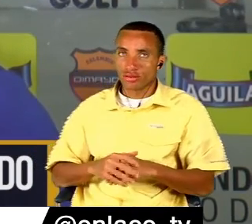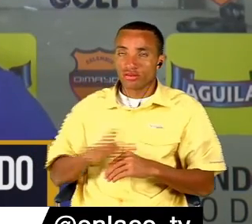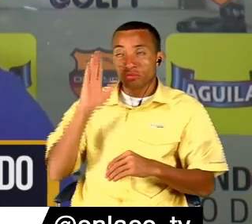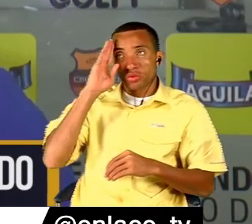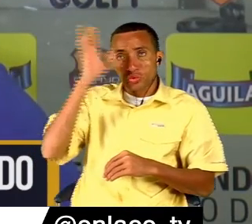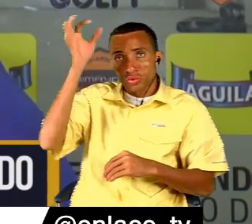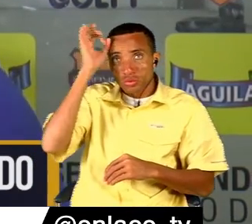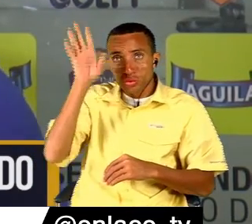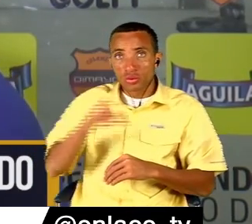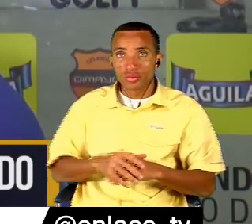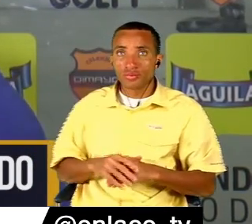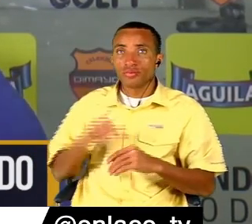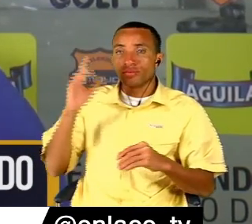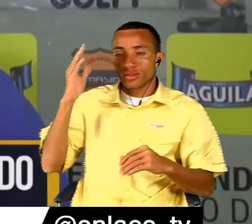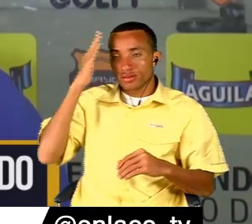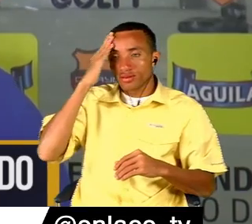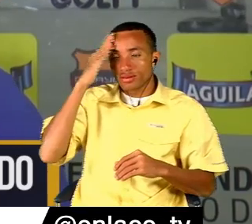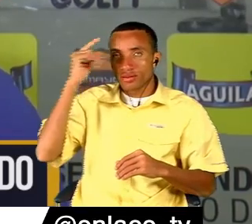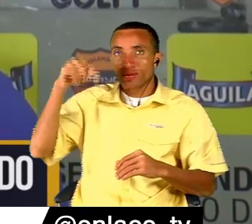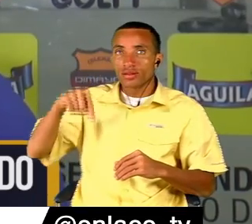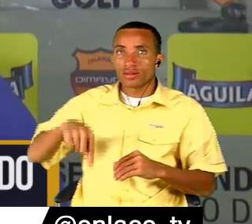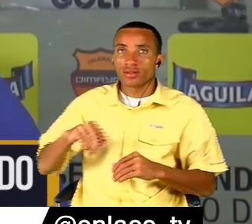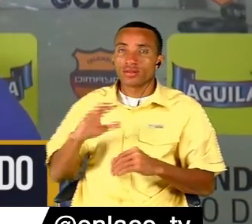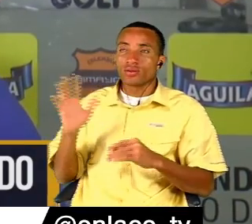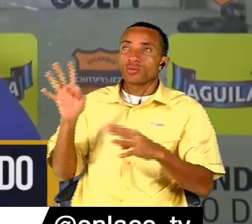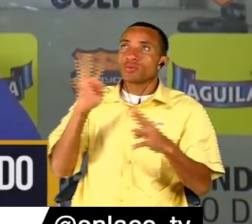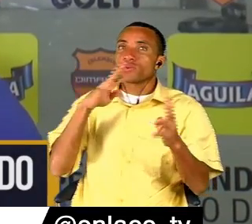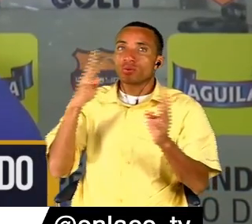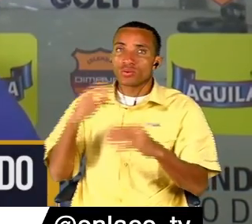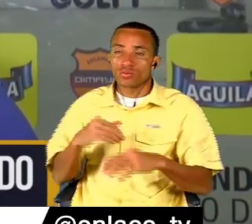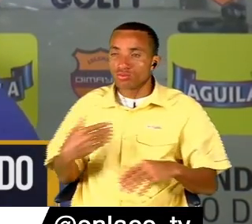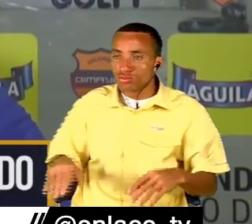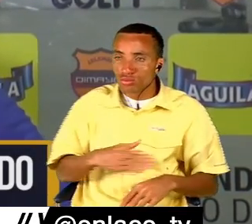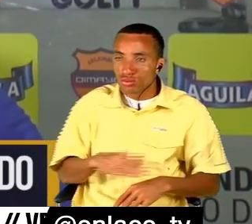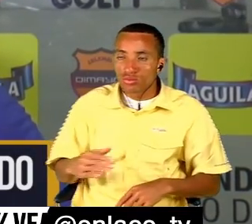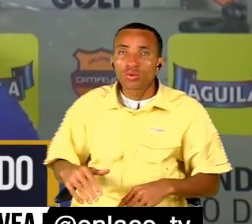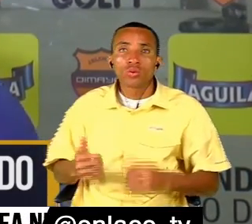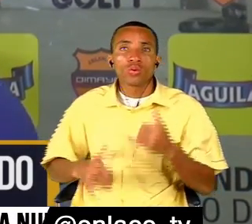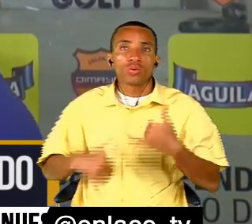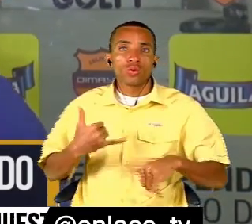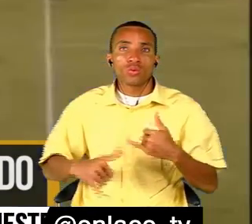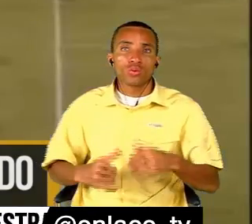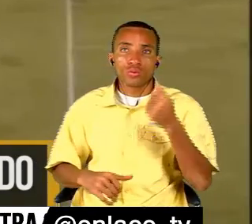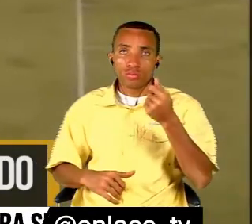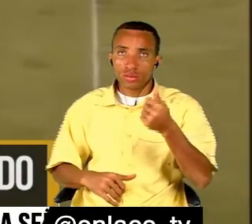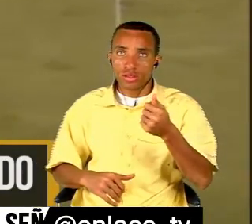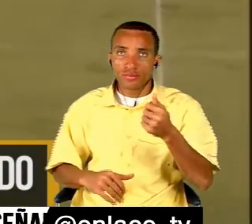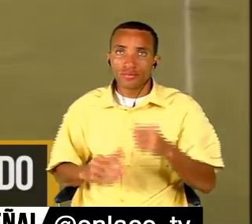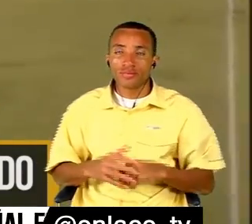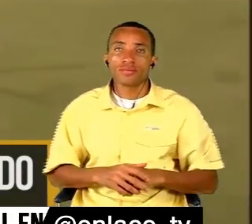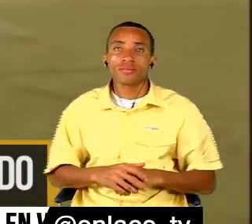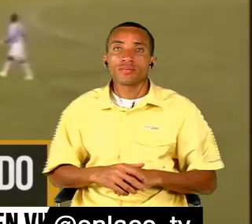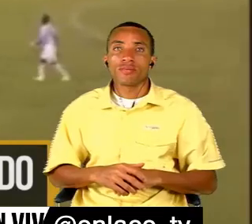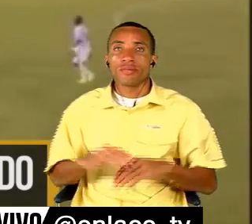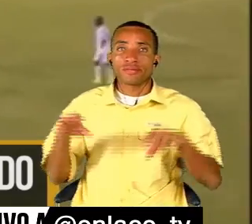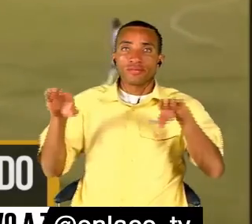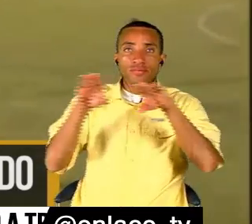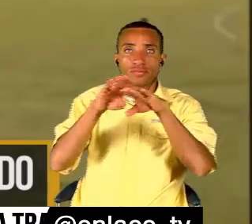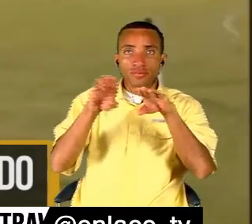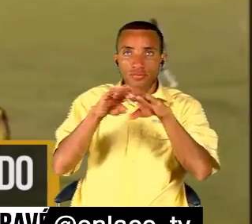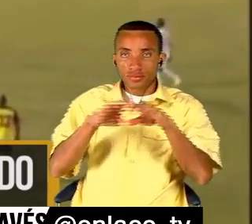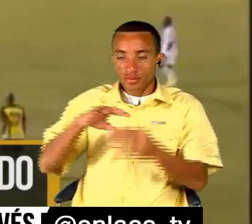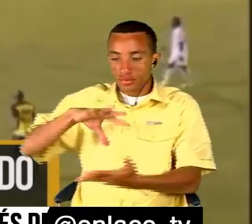pero igual yo creo que el equipo se comportó bien en el clima, jugó bien al fútbol y es importante el punto que hemos sumado el día de hoy. Con esta paridad, Real